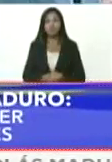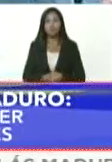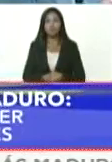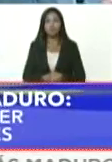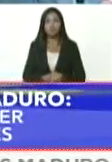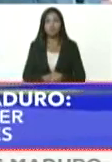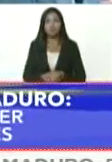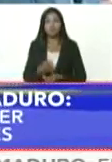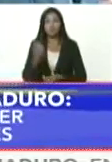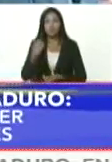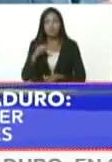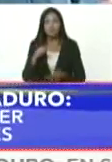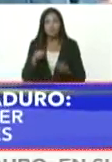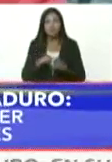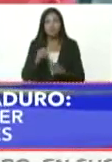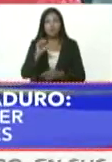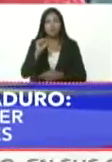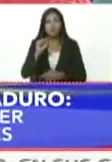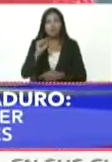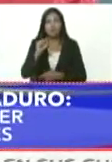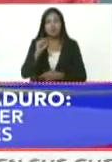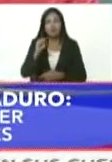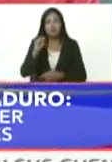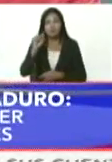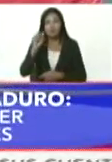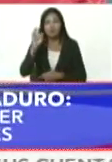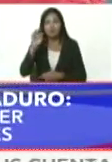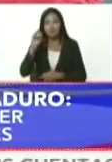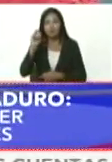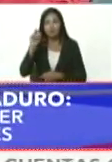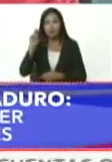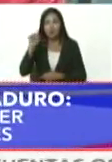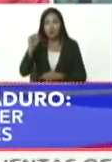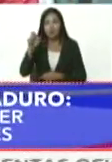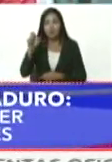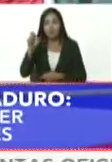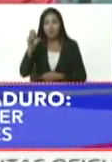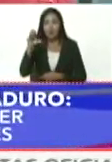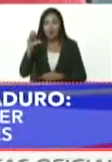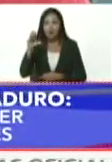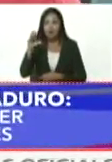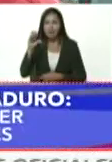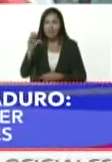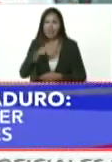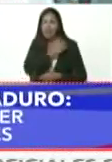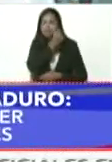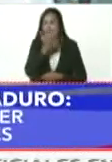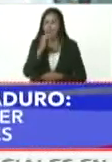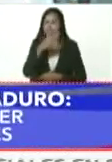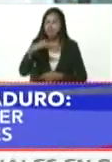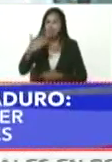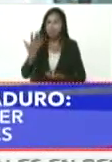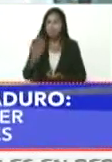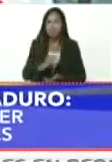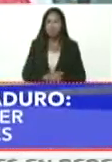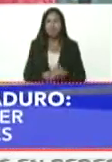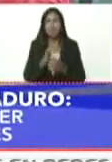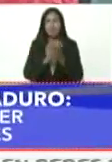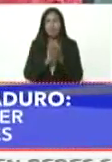Tenemos el SAFONAP. Aquí está la jefa del SAFONAP. Jefa del SAFONAP,